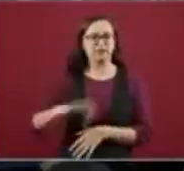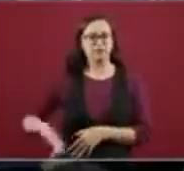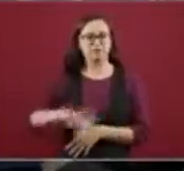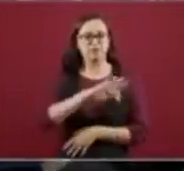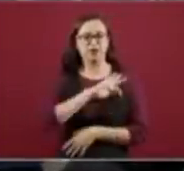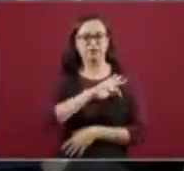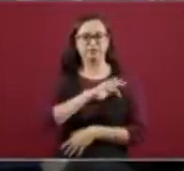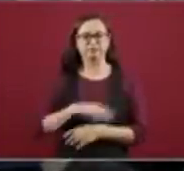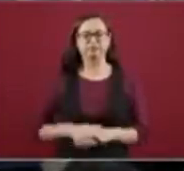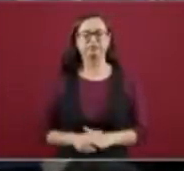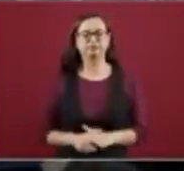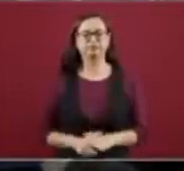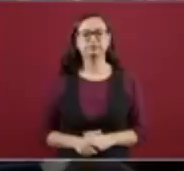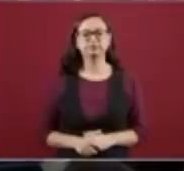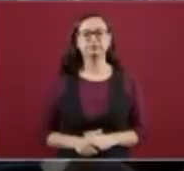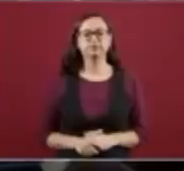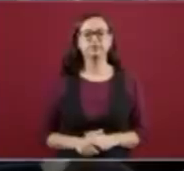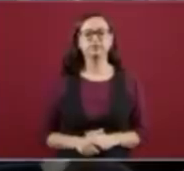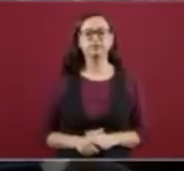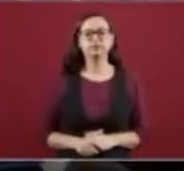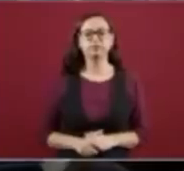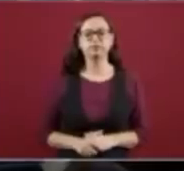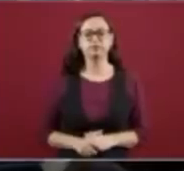Gabriel Orozco